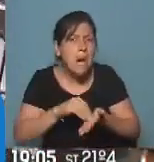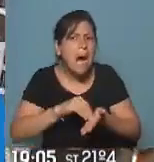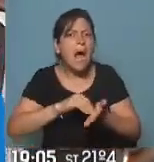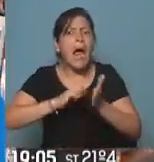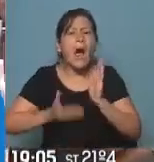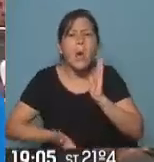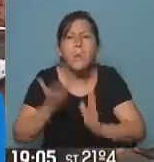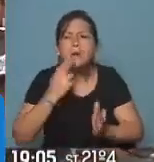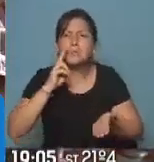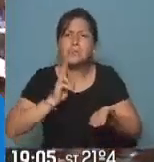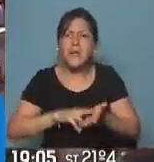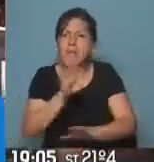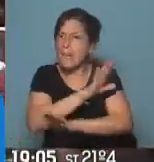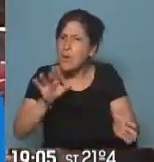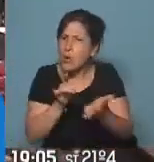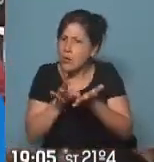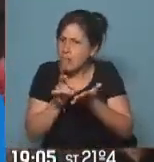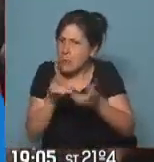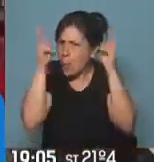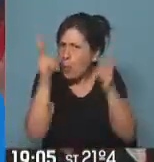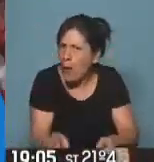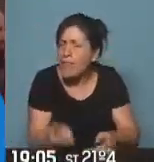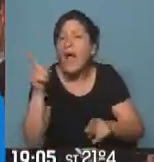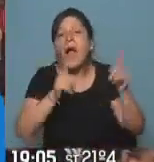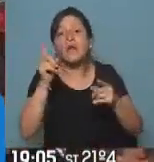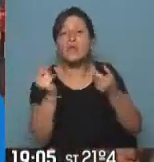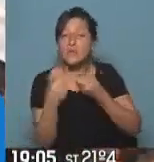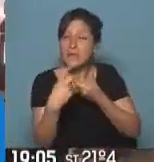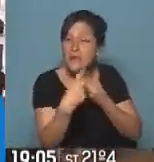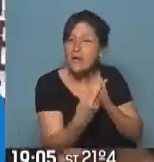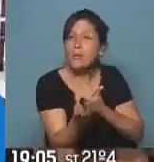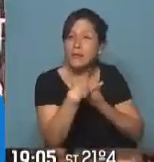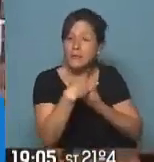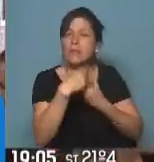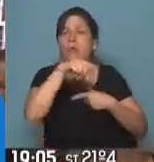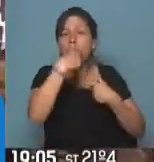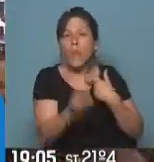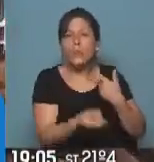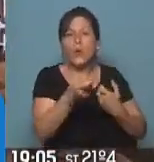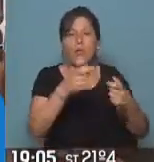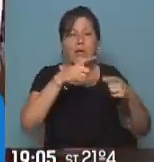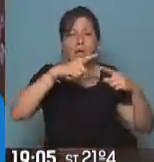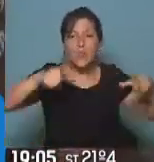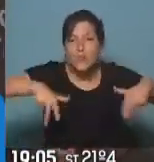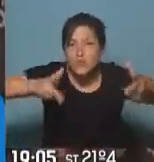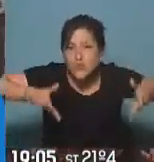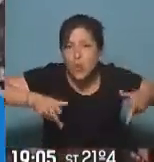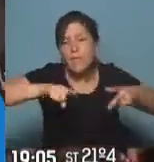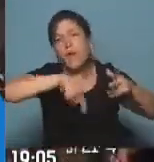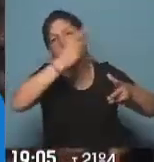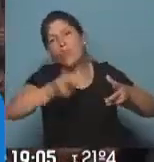despidos. Entre algunos de los sindicatos que están participando está el Sindicato del Neumático, la Unión Ferroviaria, la Seccional